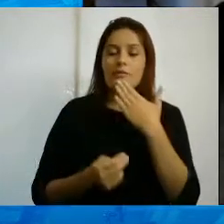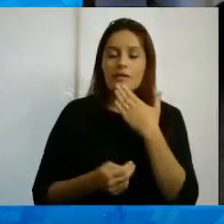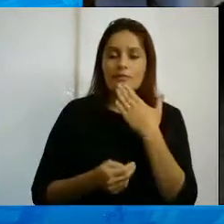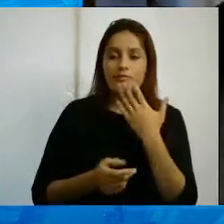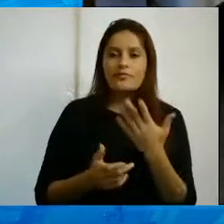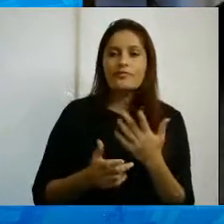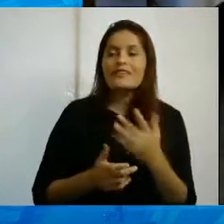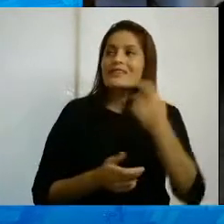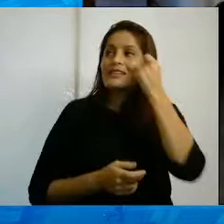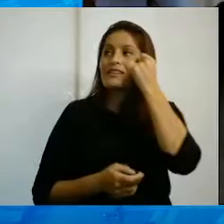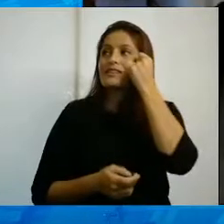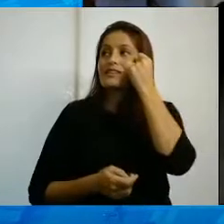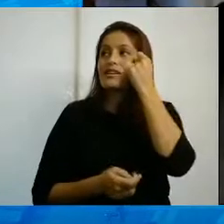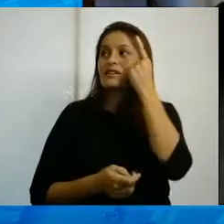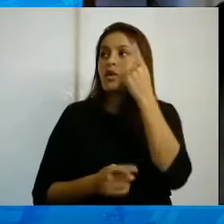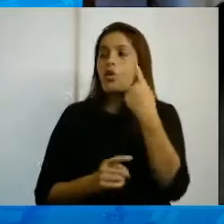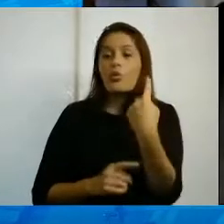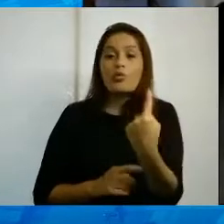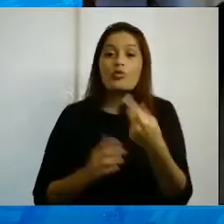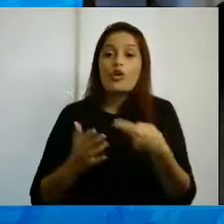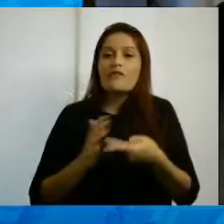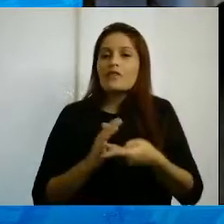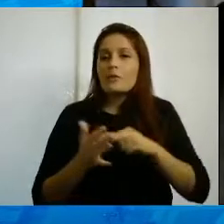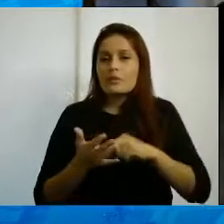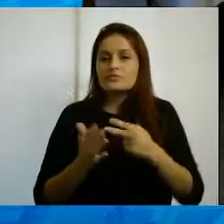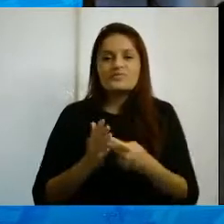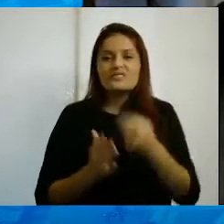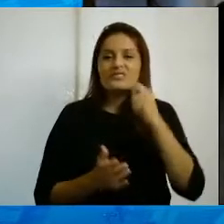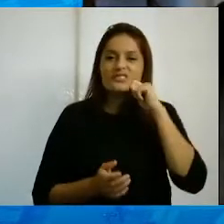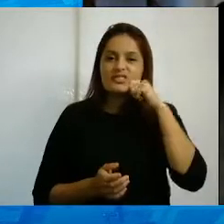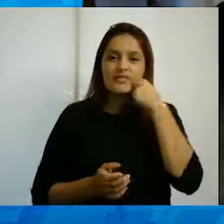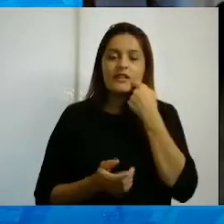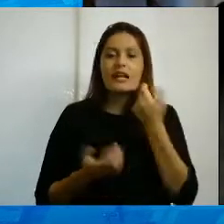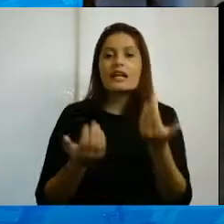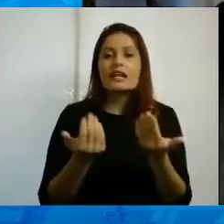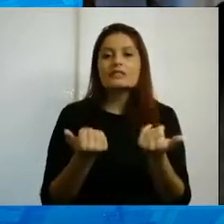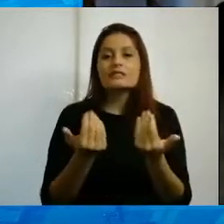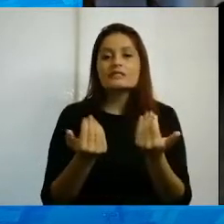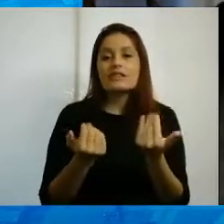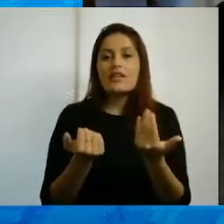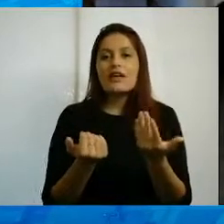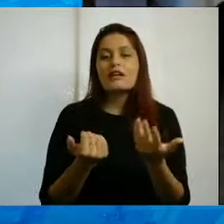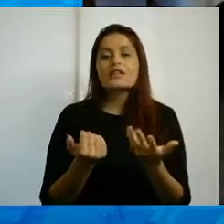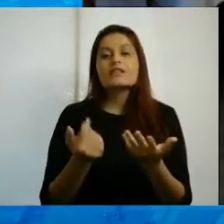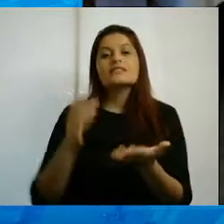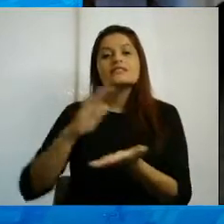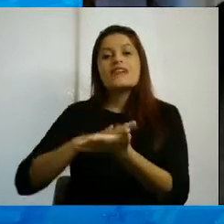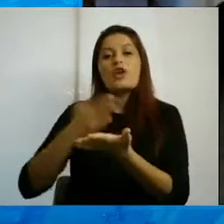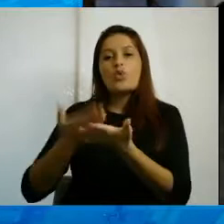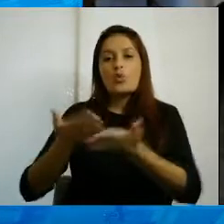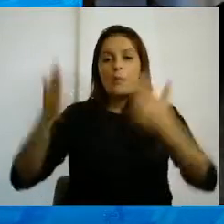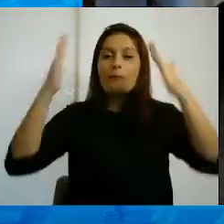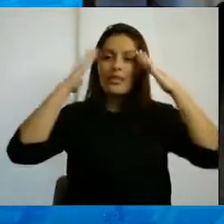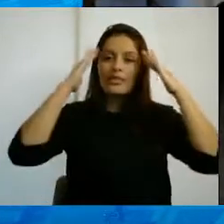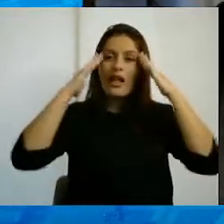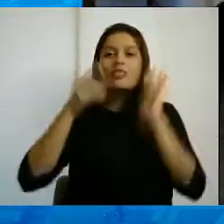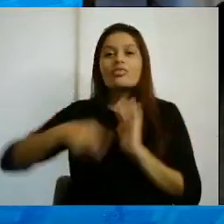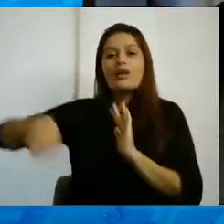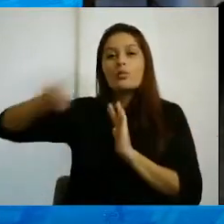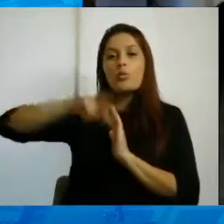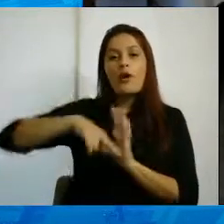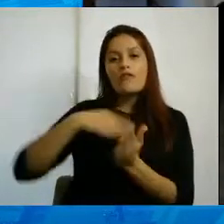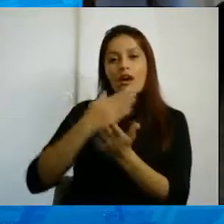Pero entendemos que es una problemática que responde también a la necesidad de abordar la salud mental, el retornar a